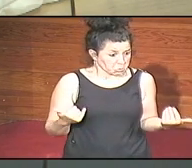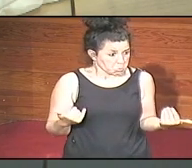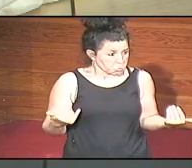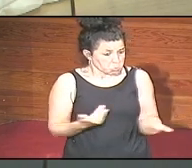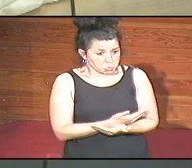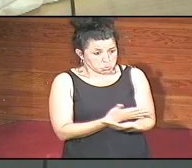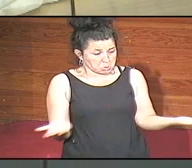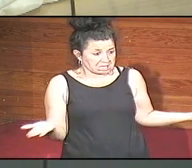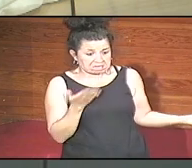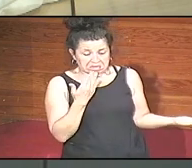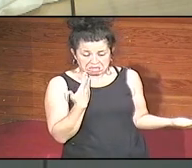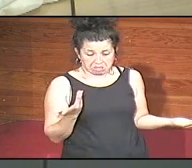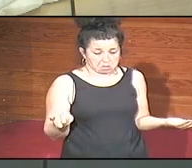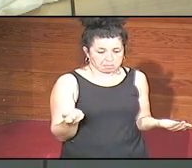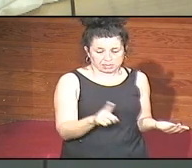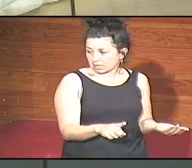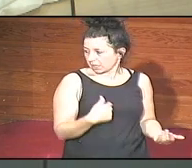nuestra edad